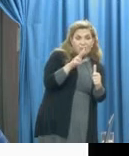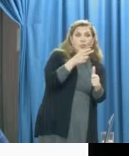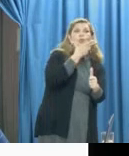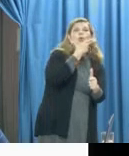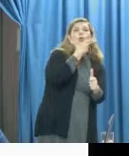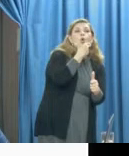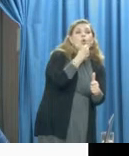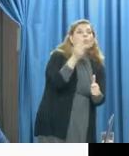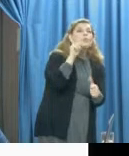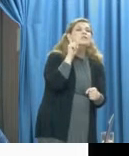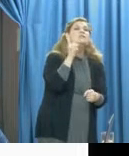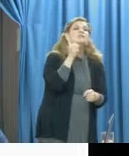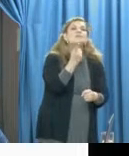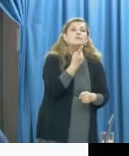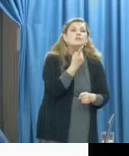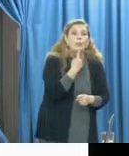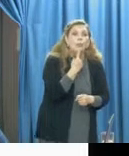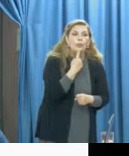varón con sordera